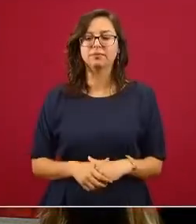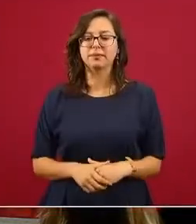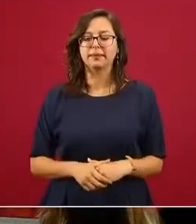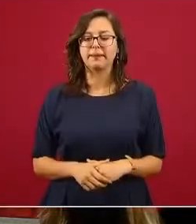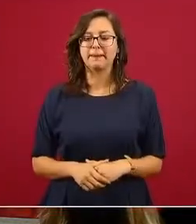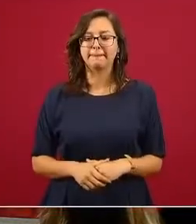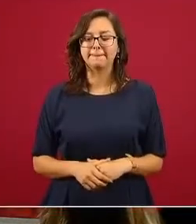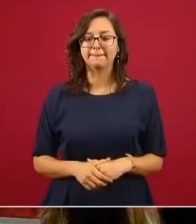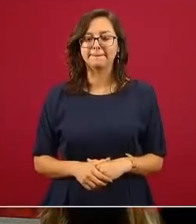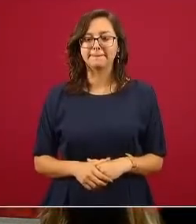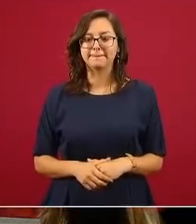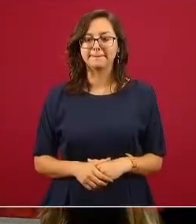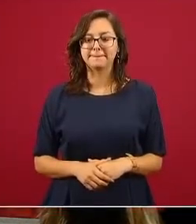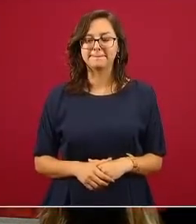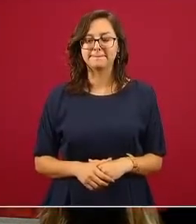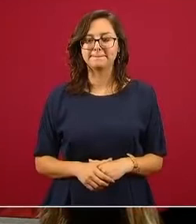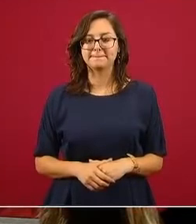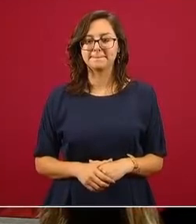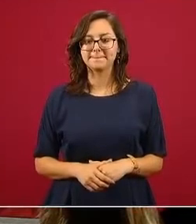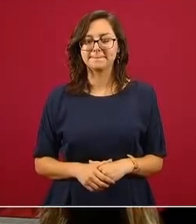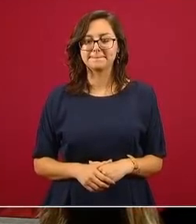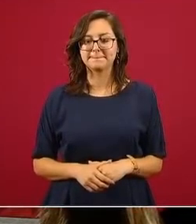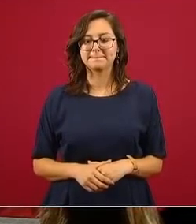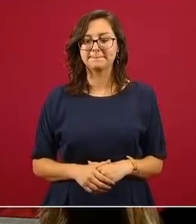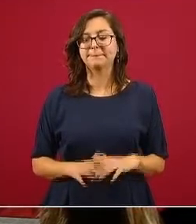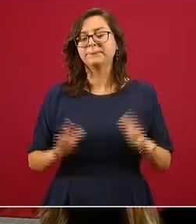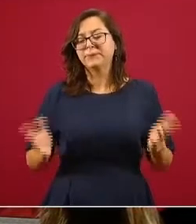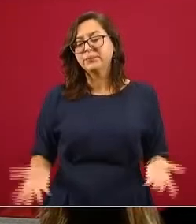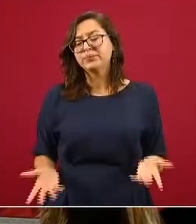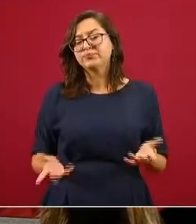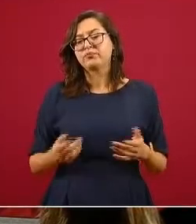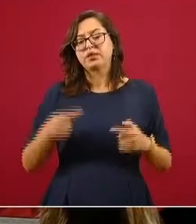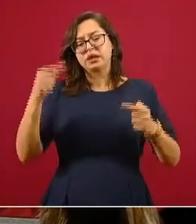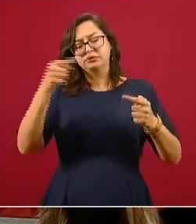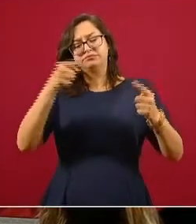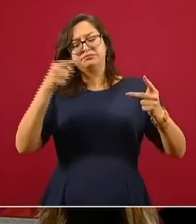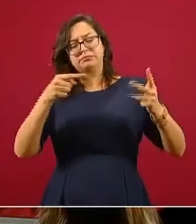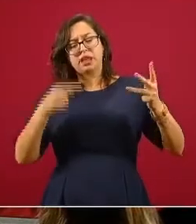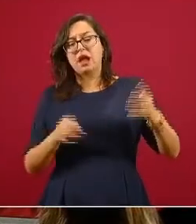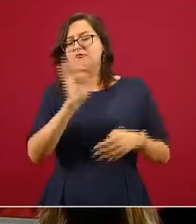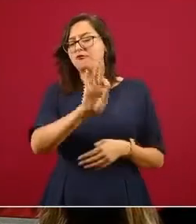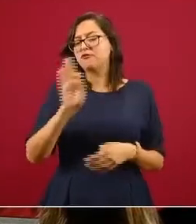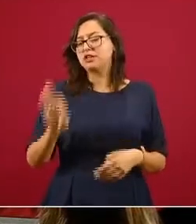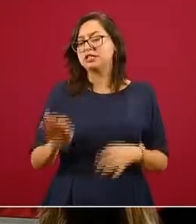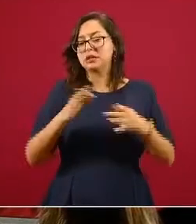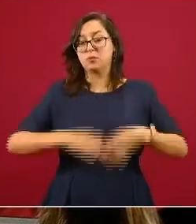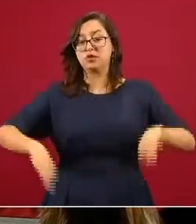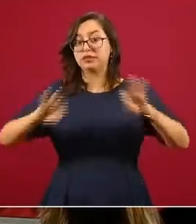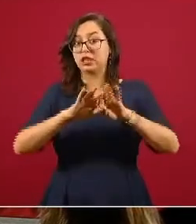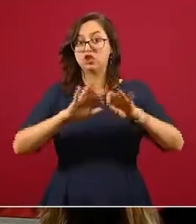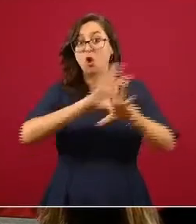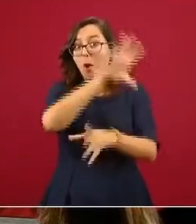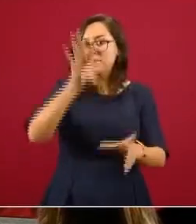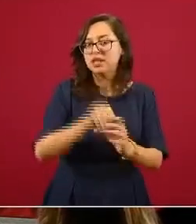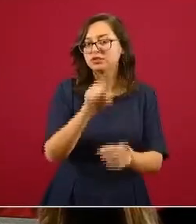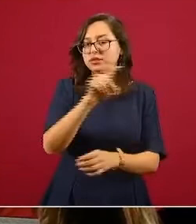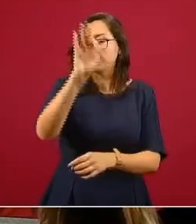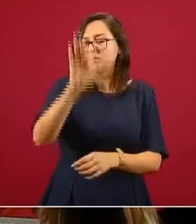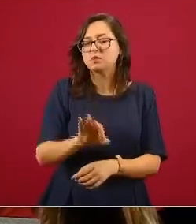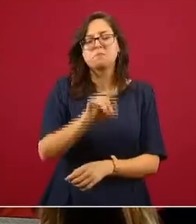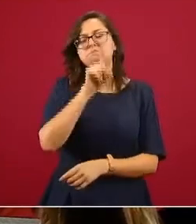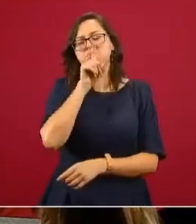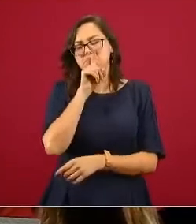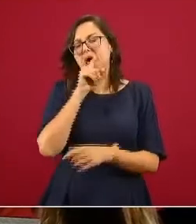Posteriormente, y aquí tenemos algunos de los eventos, no pretende ser una cronología completa, es simplemente un recordatorio de los eventos.